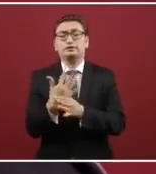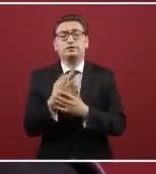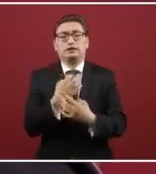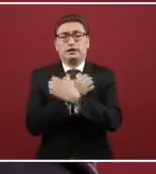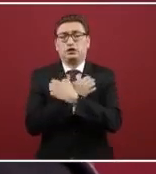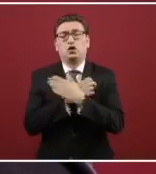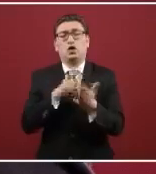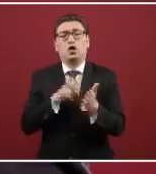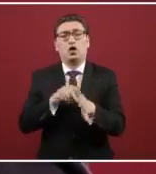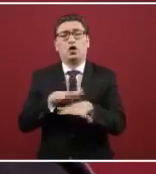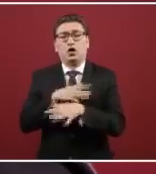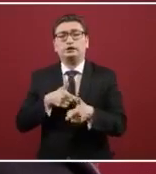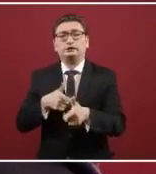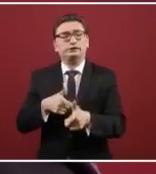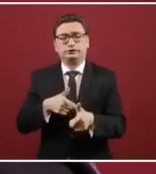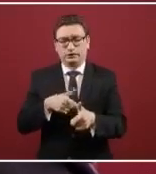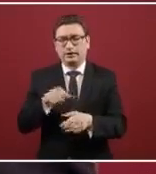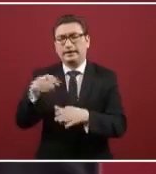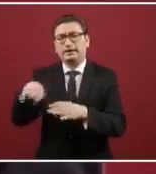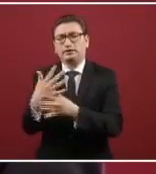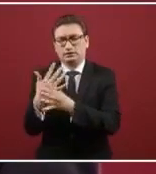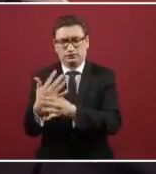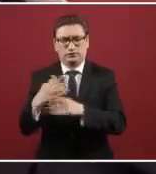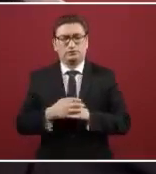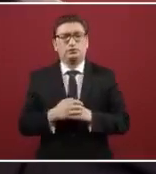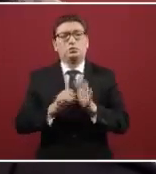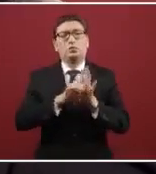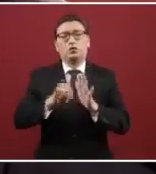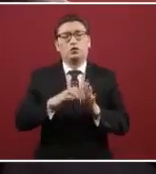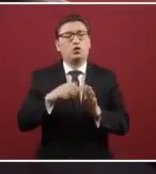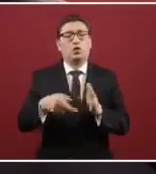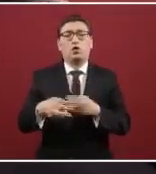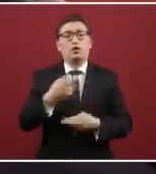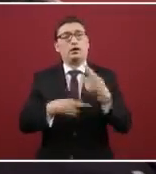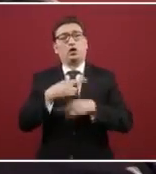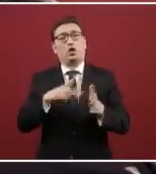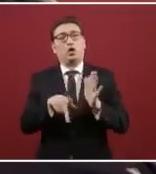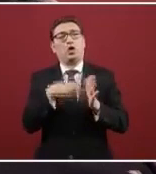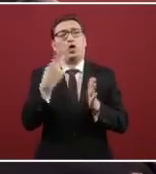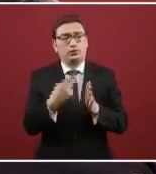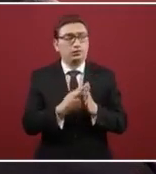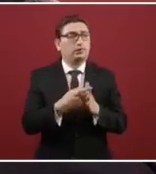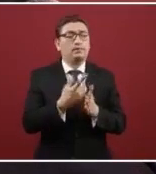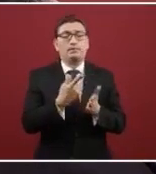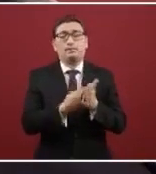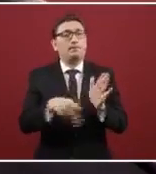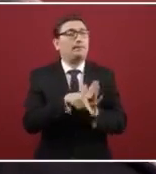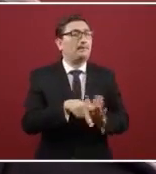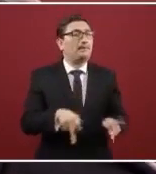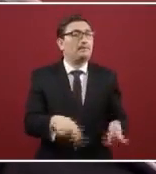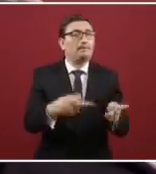educativa, que es el regreso a la venta de plazas. No es así.